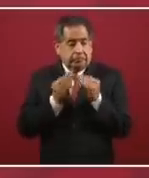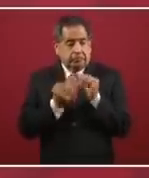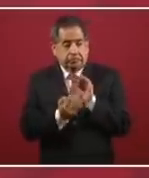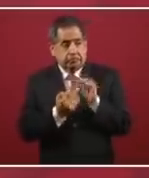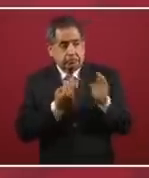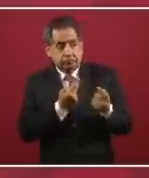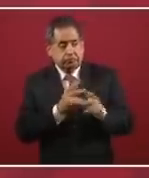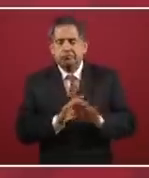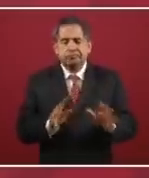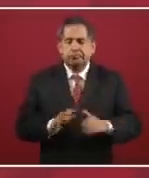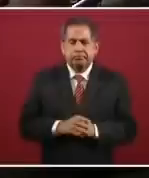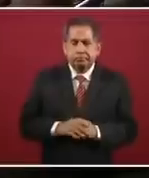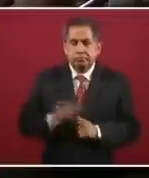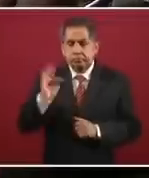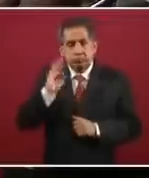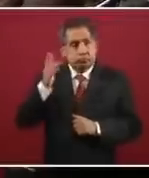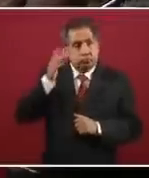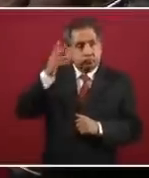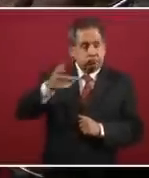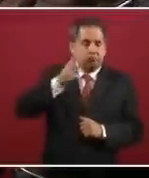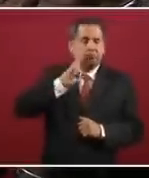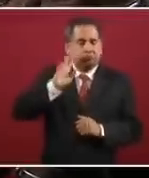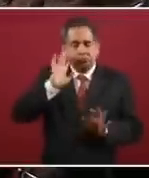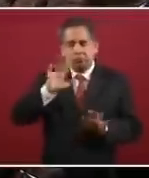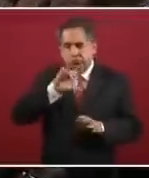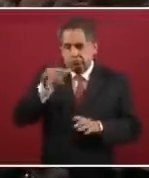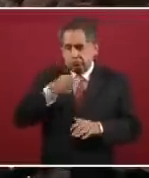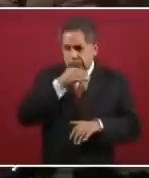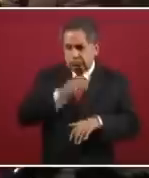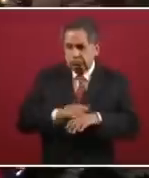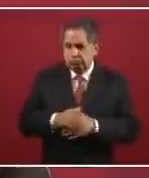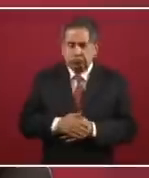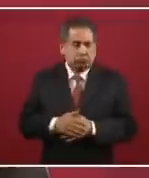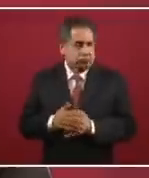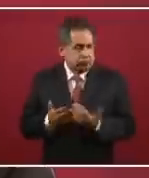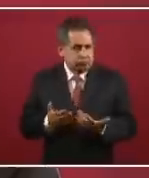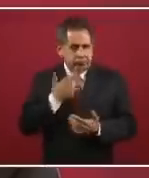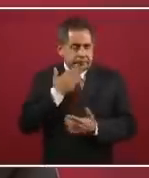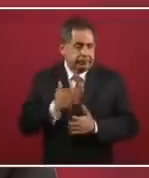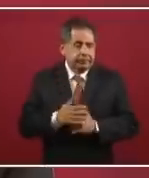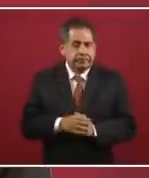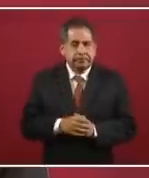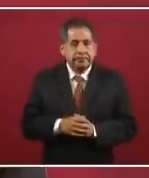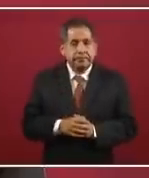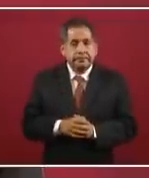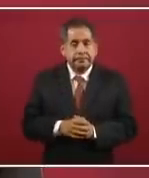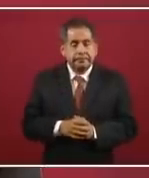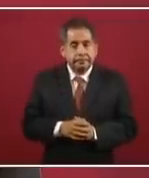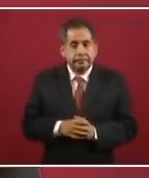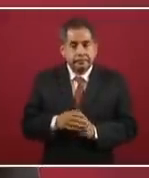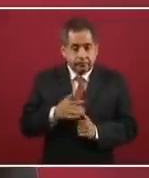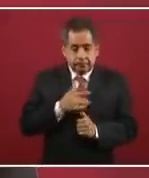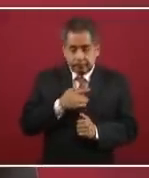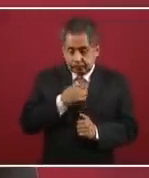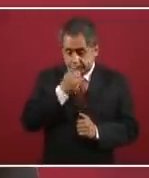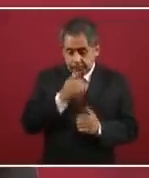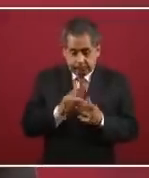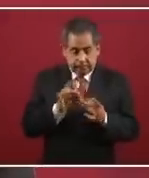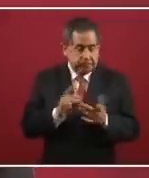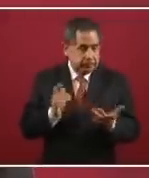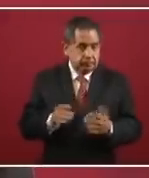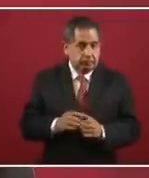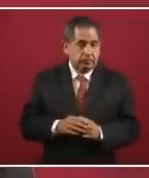encuentro. Más adelante, si es necesario, con todo gusto lo hacemos. Hay una buena disposición y yo diría que